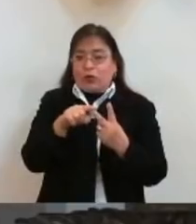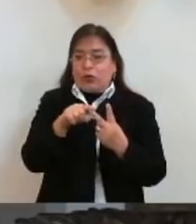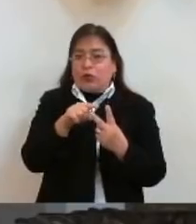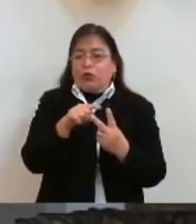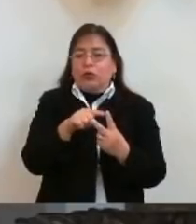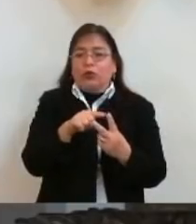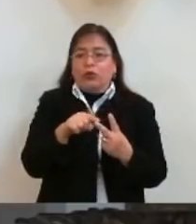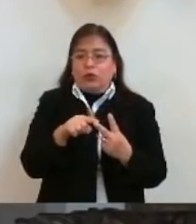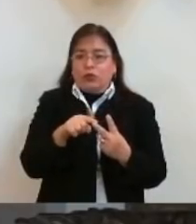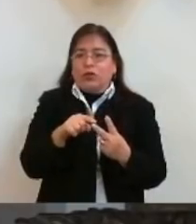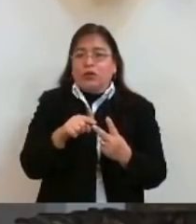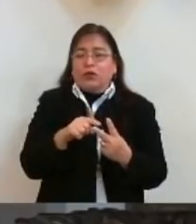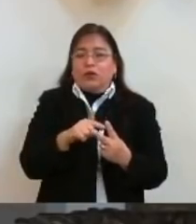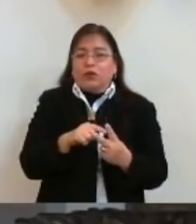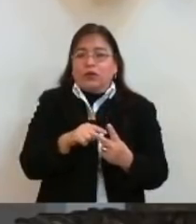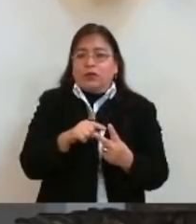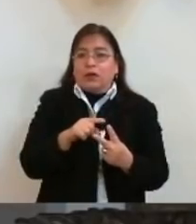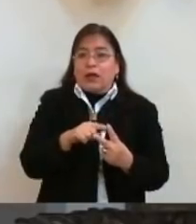medalla: